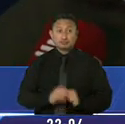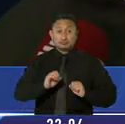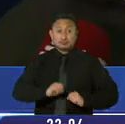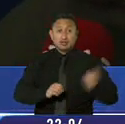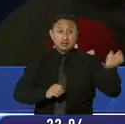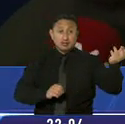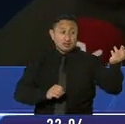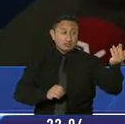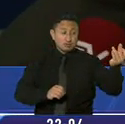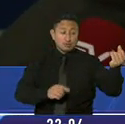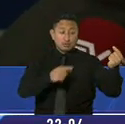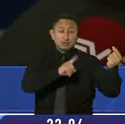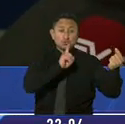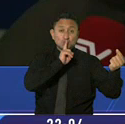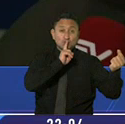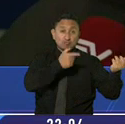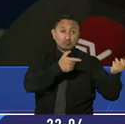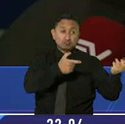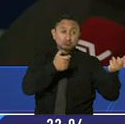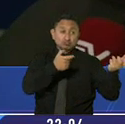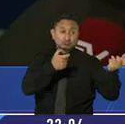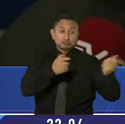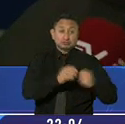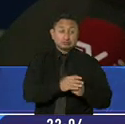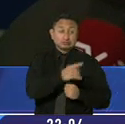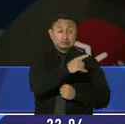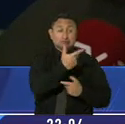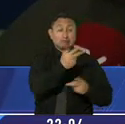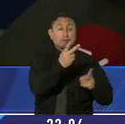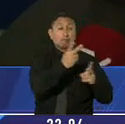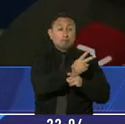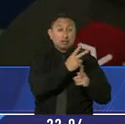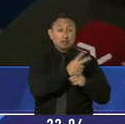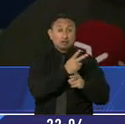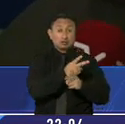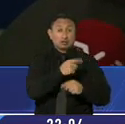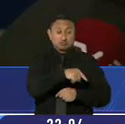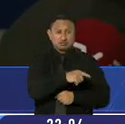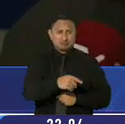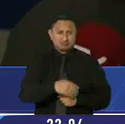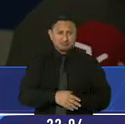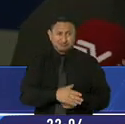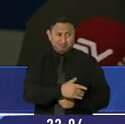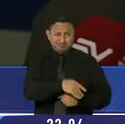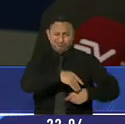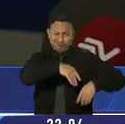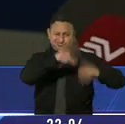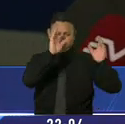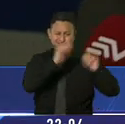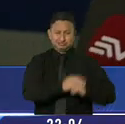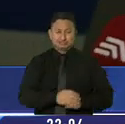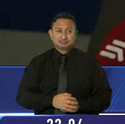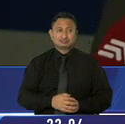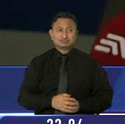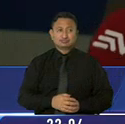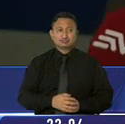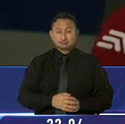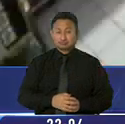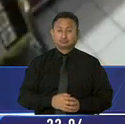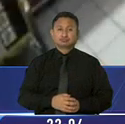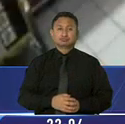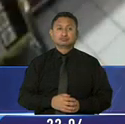que evidencia la peligrosidad y la alevosía con la que podía actuar esta organización delictiva.